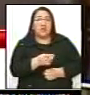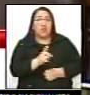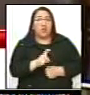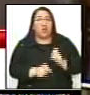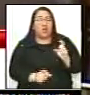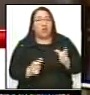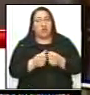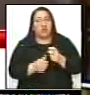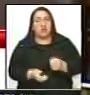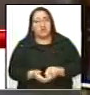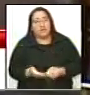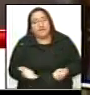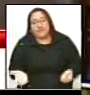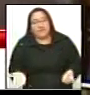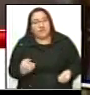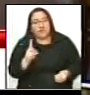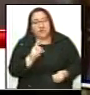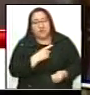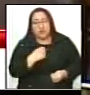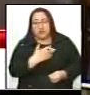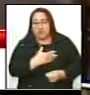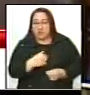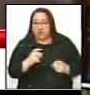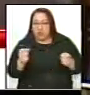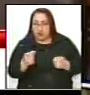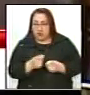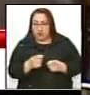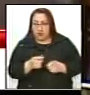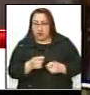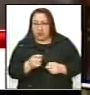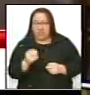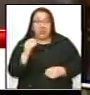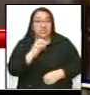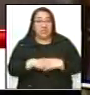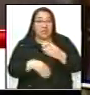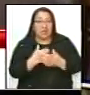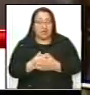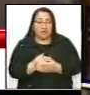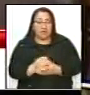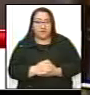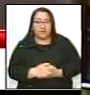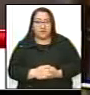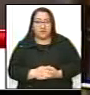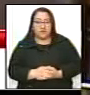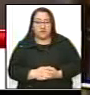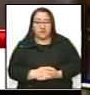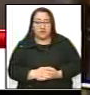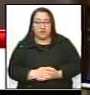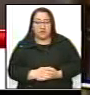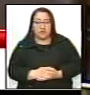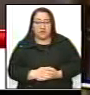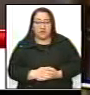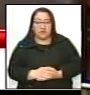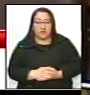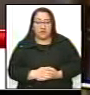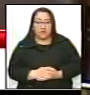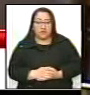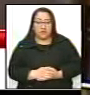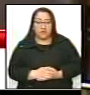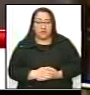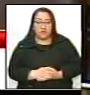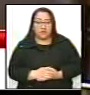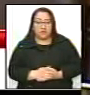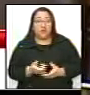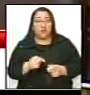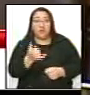una congresista. No, señor presidente, las comisiones se reestructuran. Las comisiones, señor presidente,